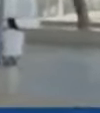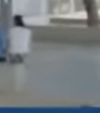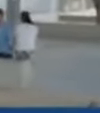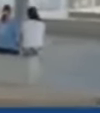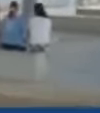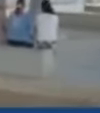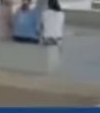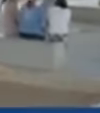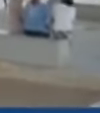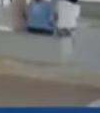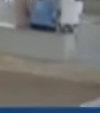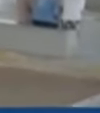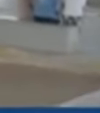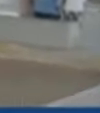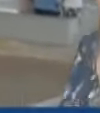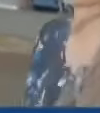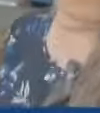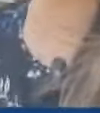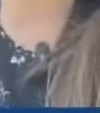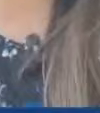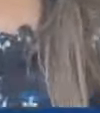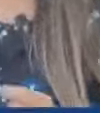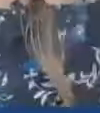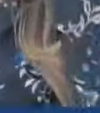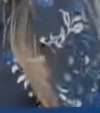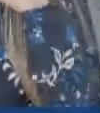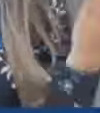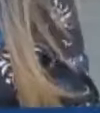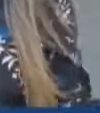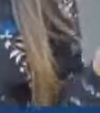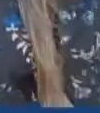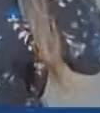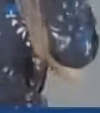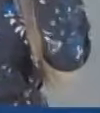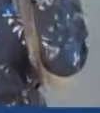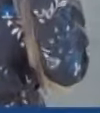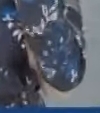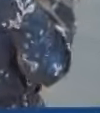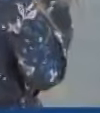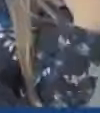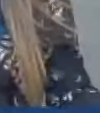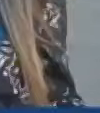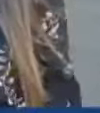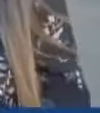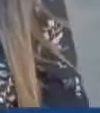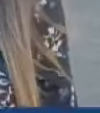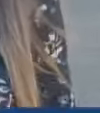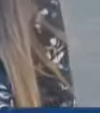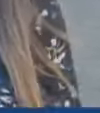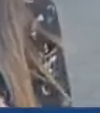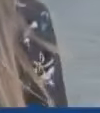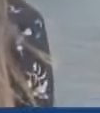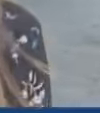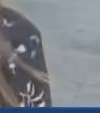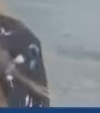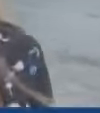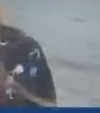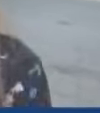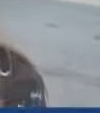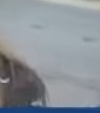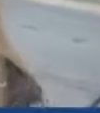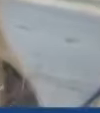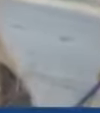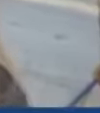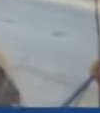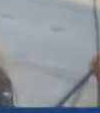Como te dije, la que tú quieras es verdad. Y estamos justamente en las calles de Caracas un poco para mostrar lo que es la dinámica, ¿no?, de